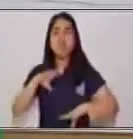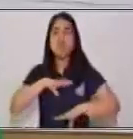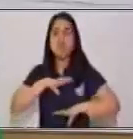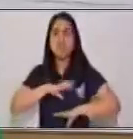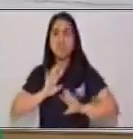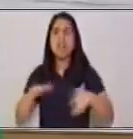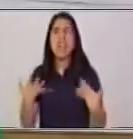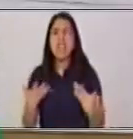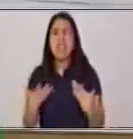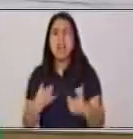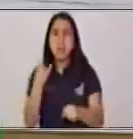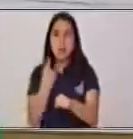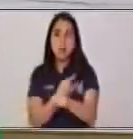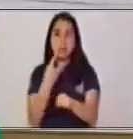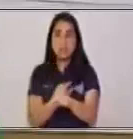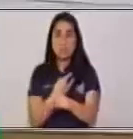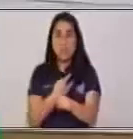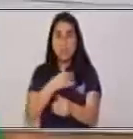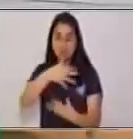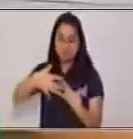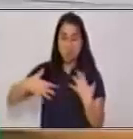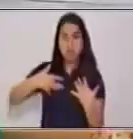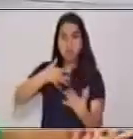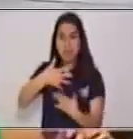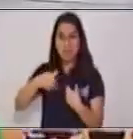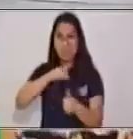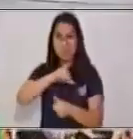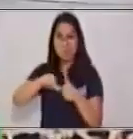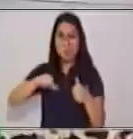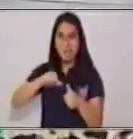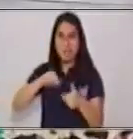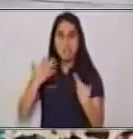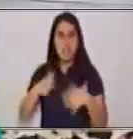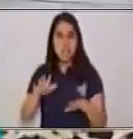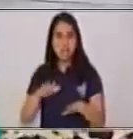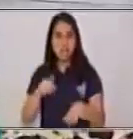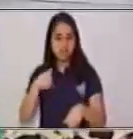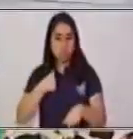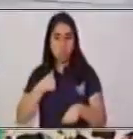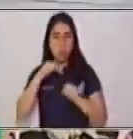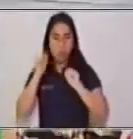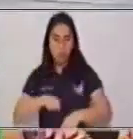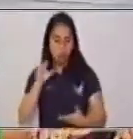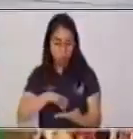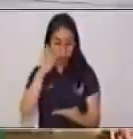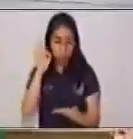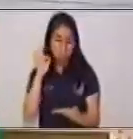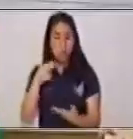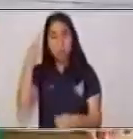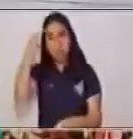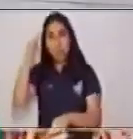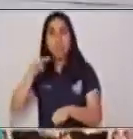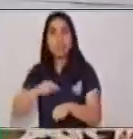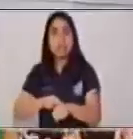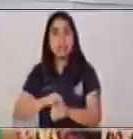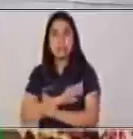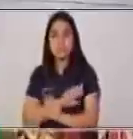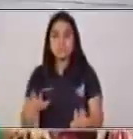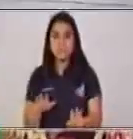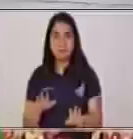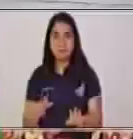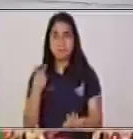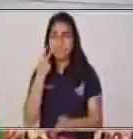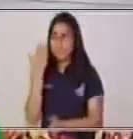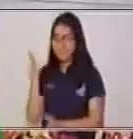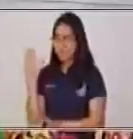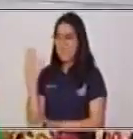red social y enterarnos de la última noticia. Estamos haciendo un resumen de lo que nosotros